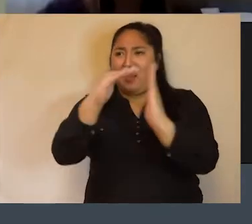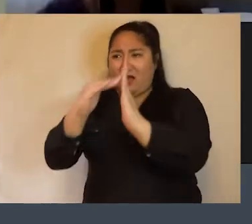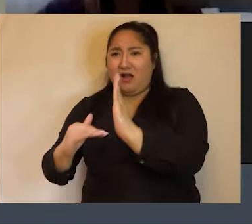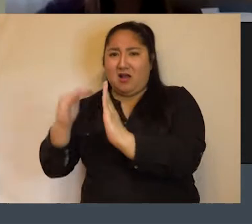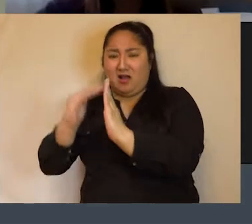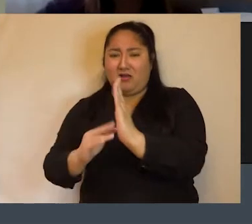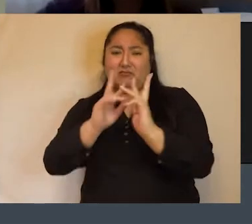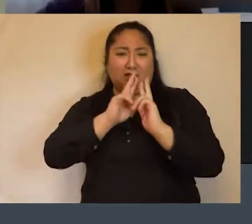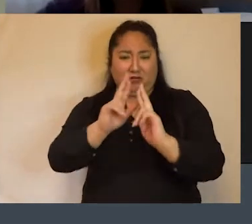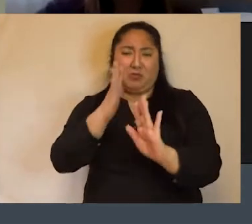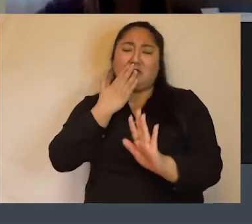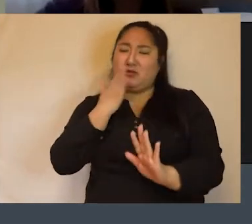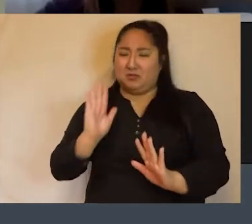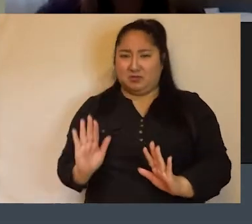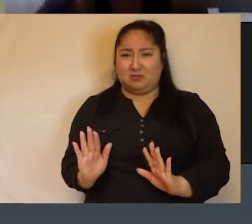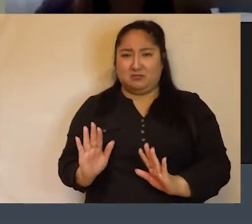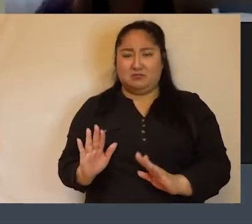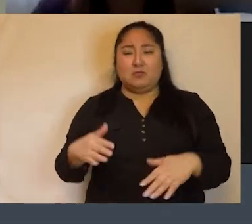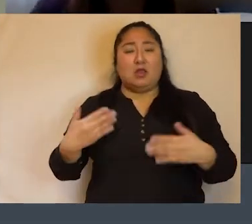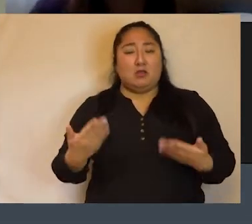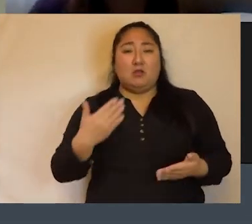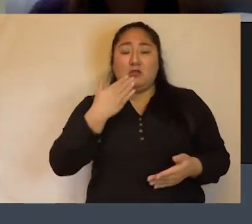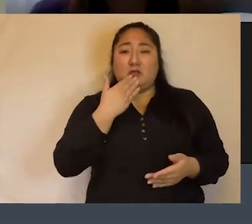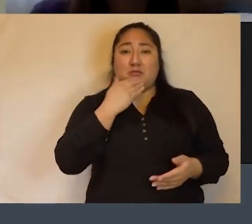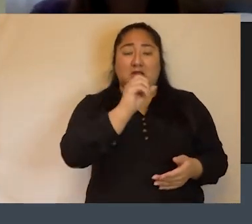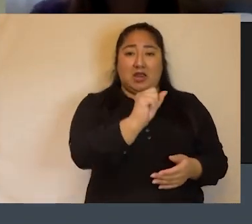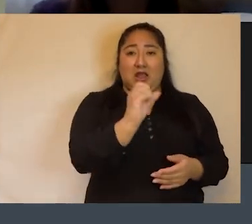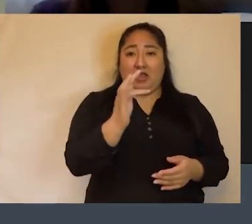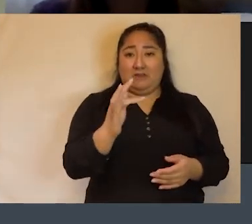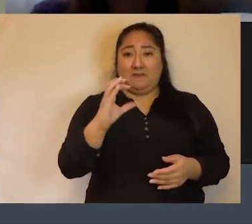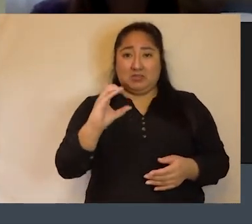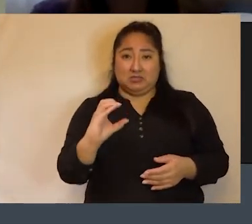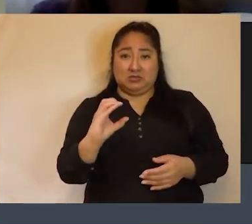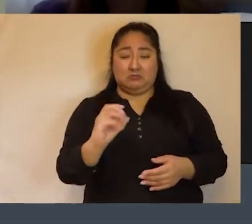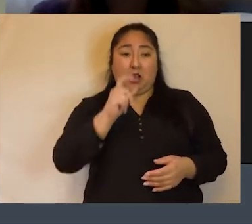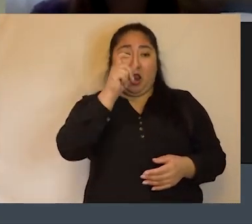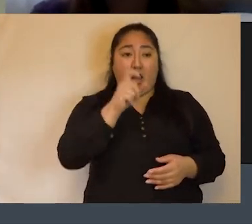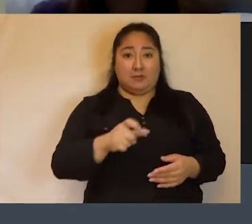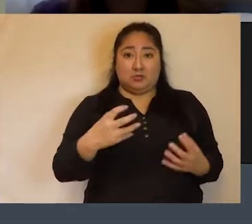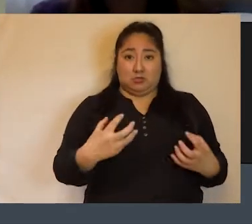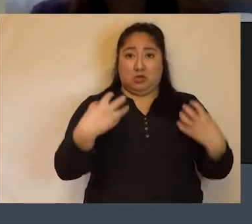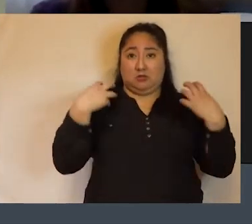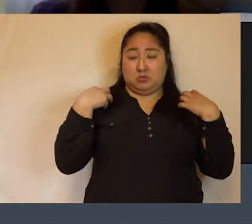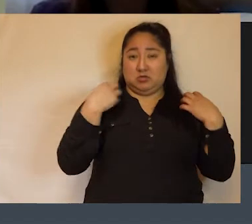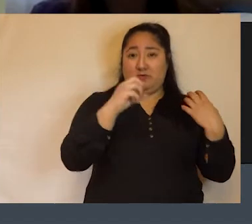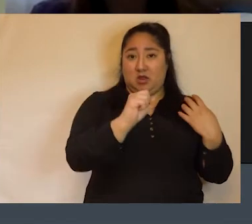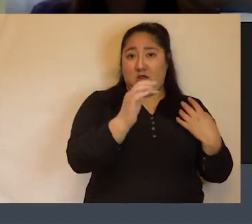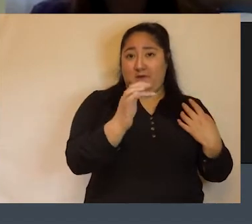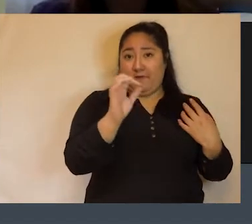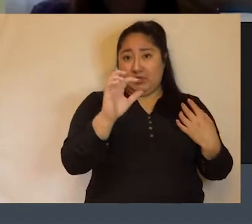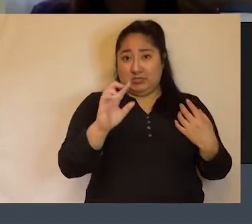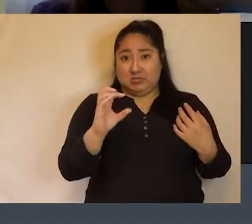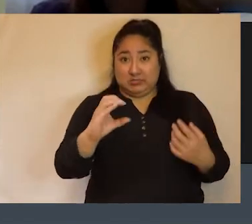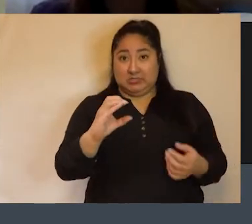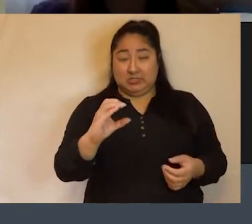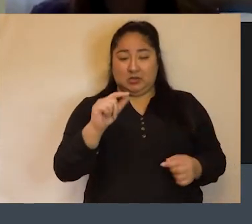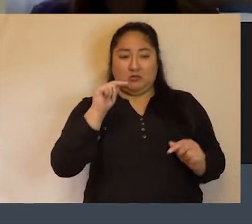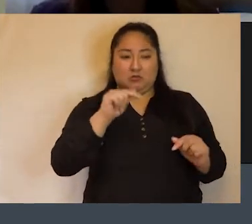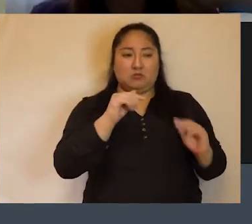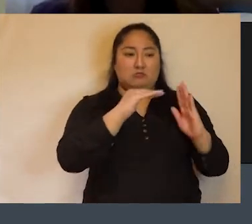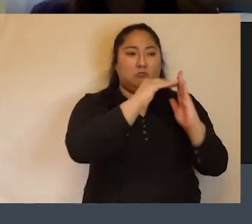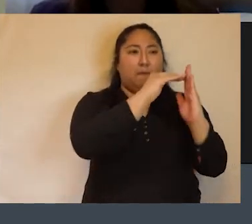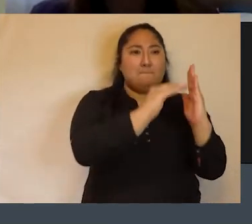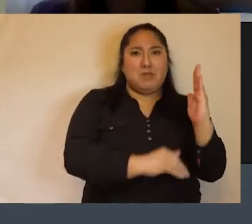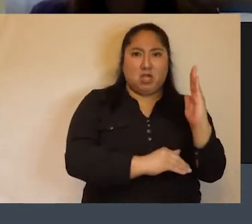reducir los costos y tener resultados mucho mejores. Incluso el AFC, el administrador del fondo de cesantía, tiene costos que son